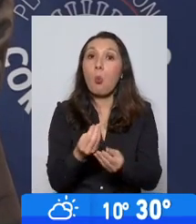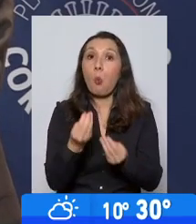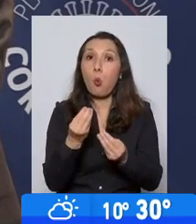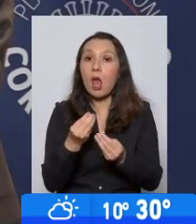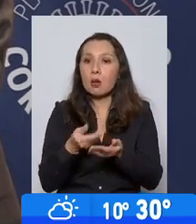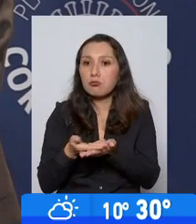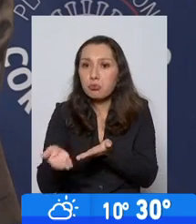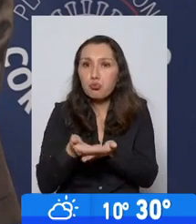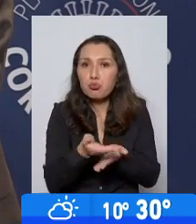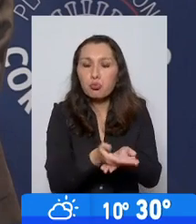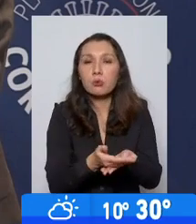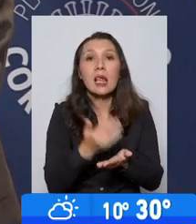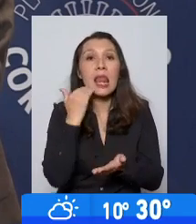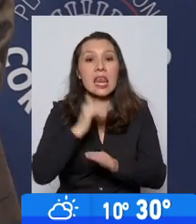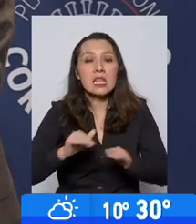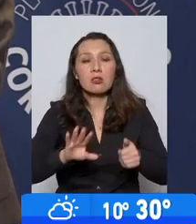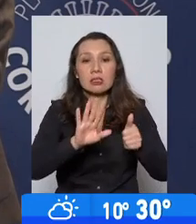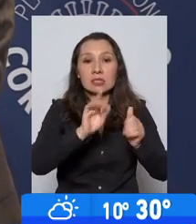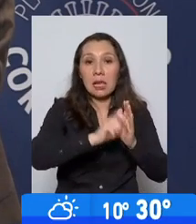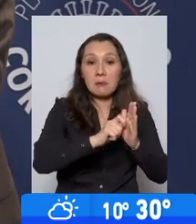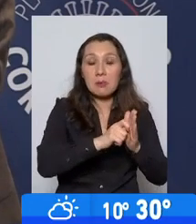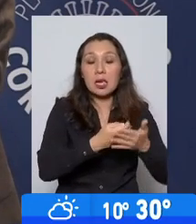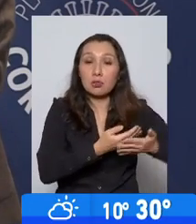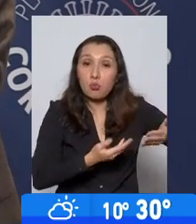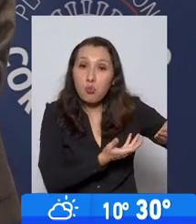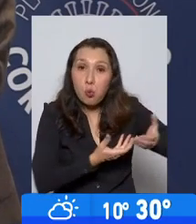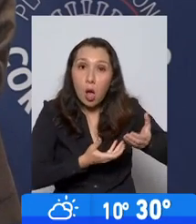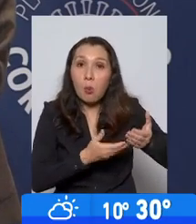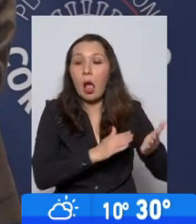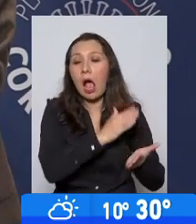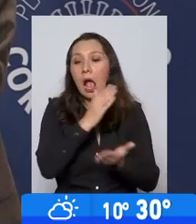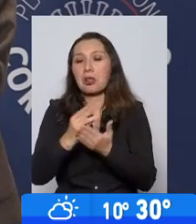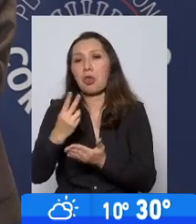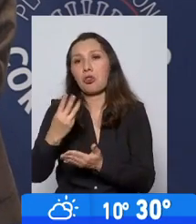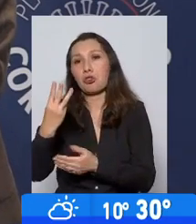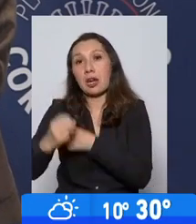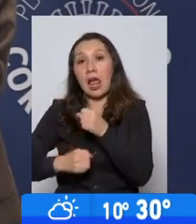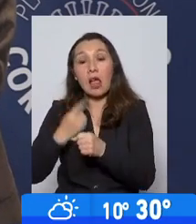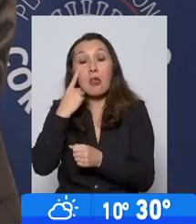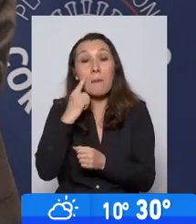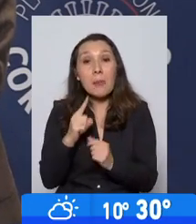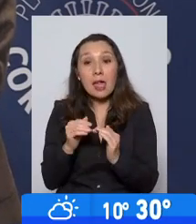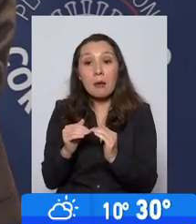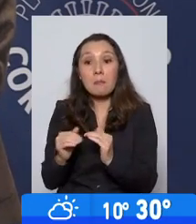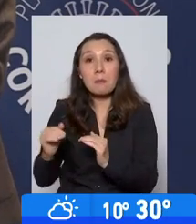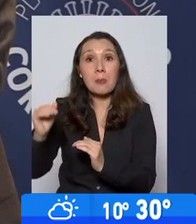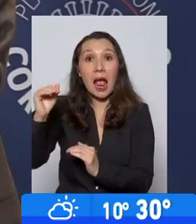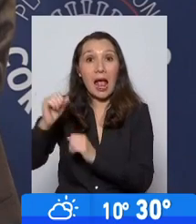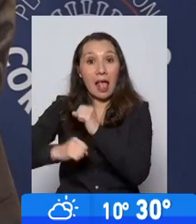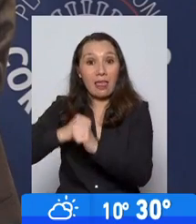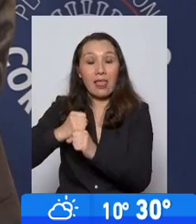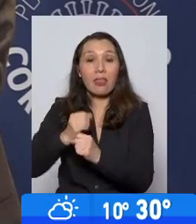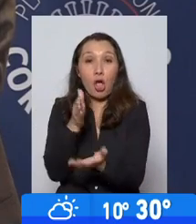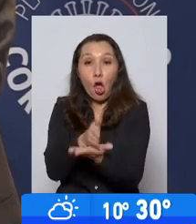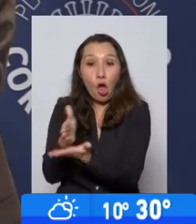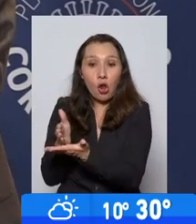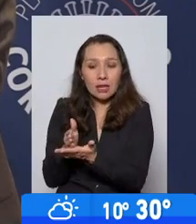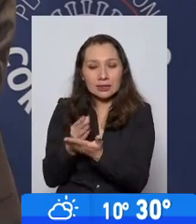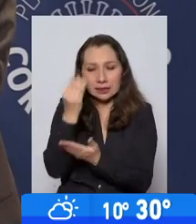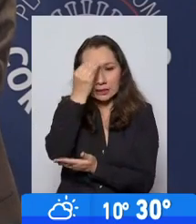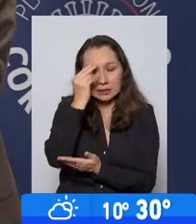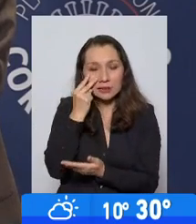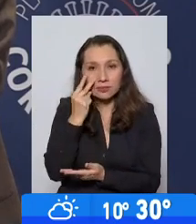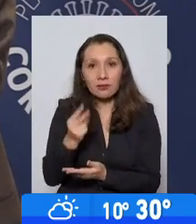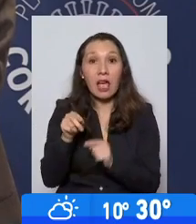buena cobertura en los niños de 6 meses hasta los 2-3 años. Sin embargo, en el grupo escolar vemos con